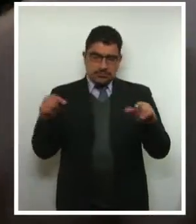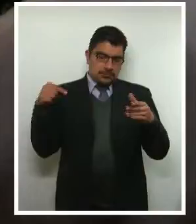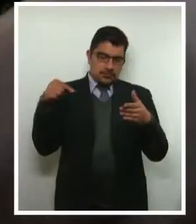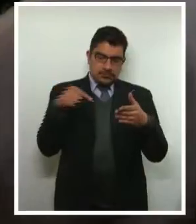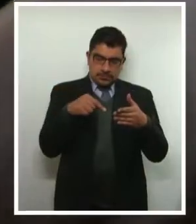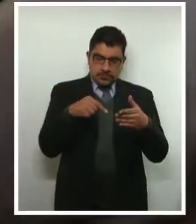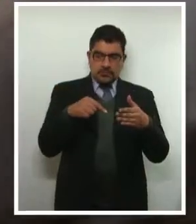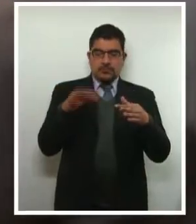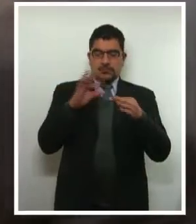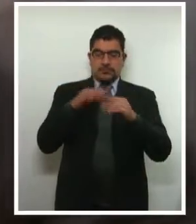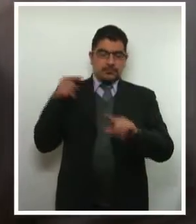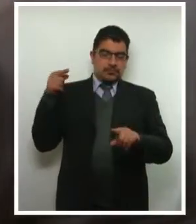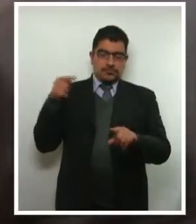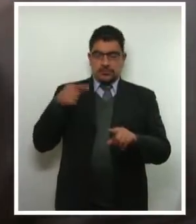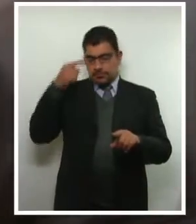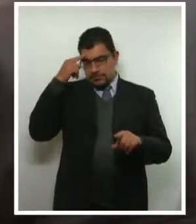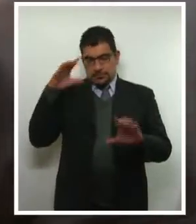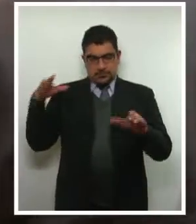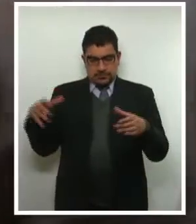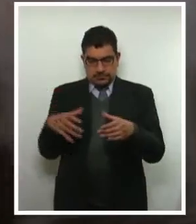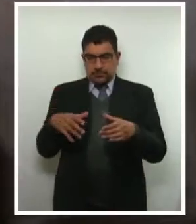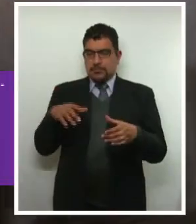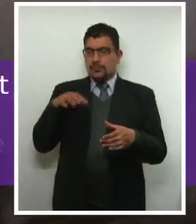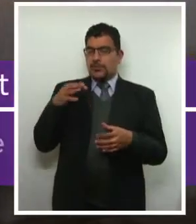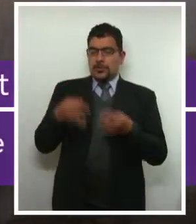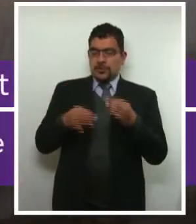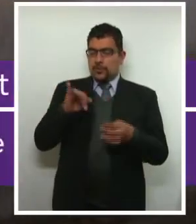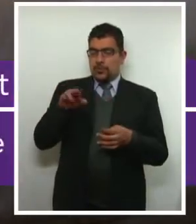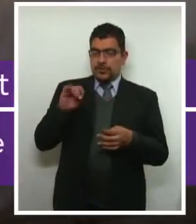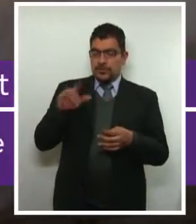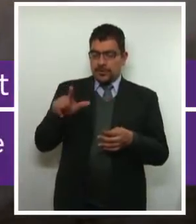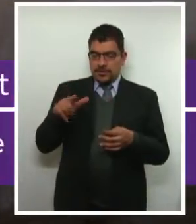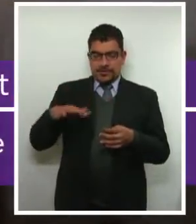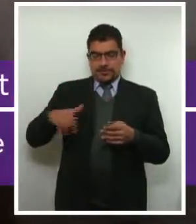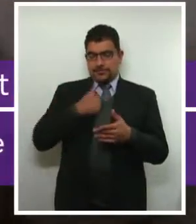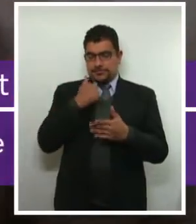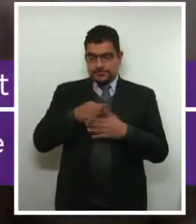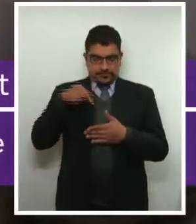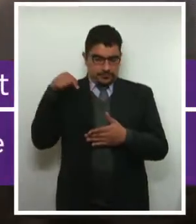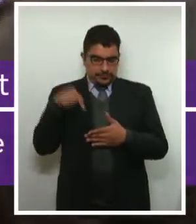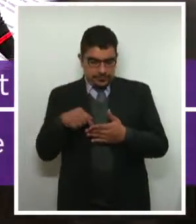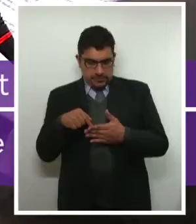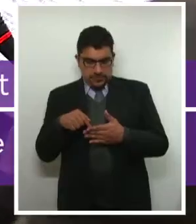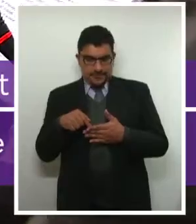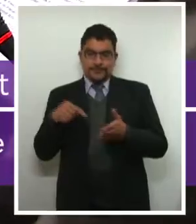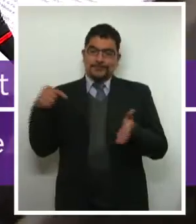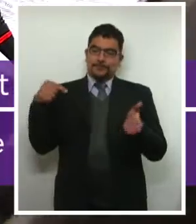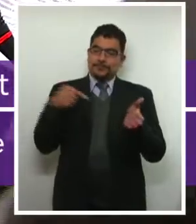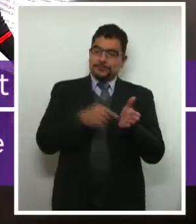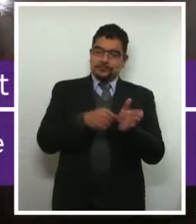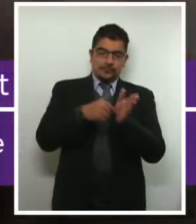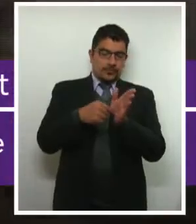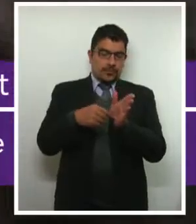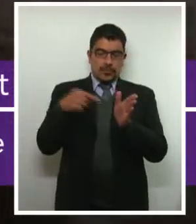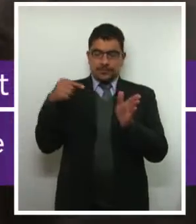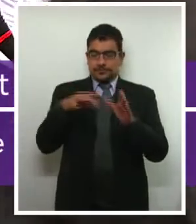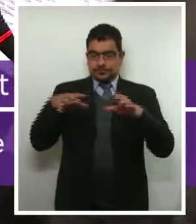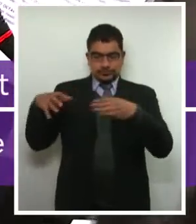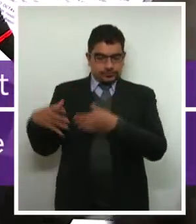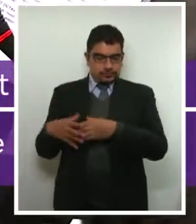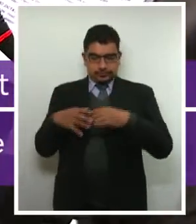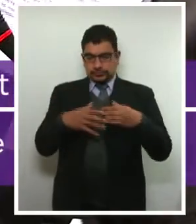exclusivamente al Consejo Judicial Ciudadano. Aquí se está hablando de los